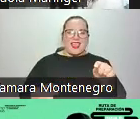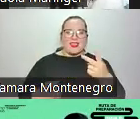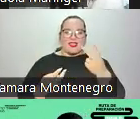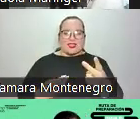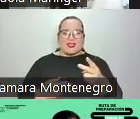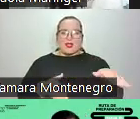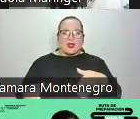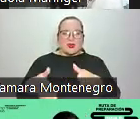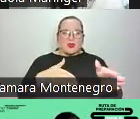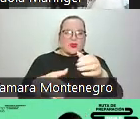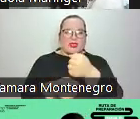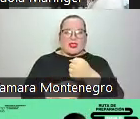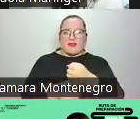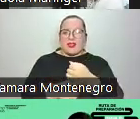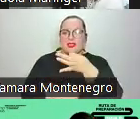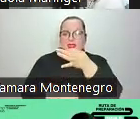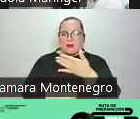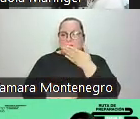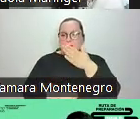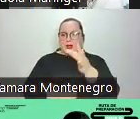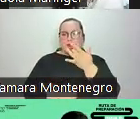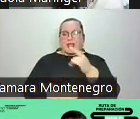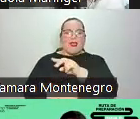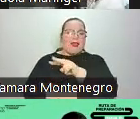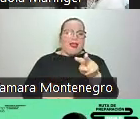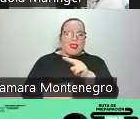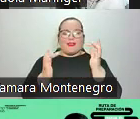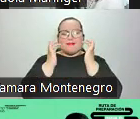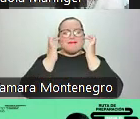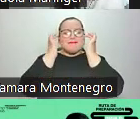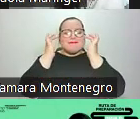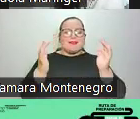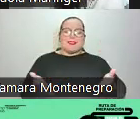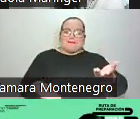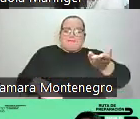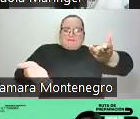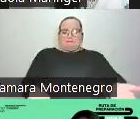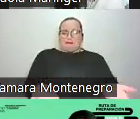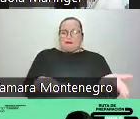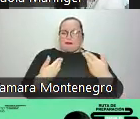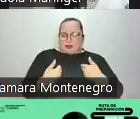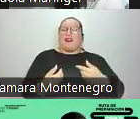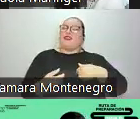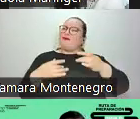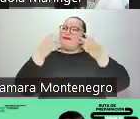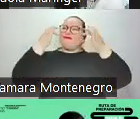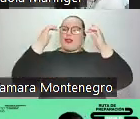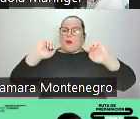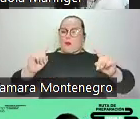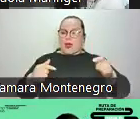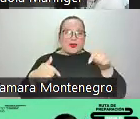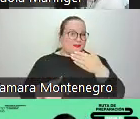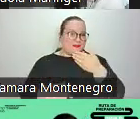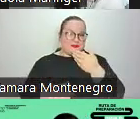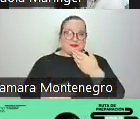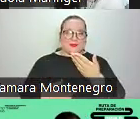hacia el trabajo. Y digo mejor porque con sus alegrías cada vez que están aquí presentes nos contagian y claramente hoy en día lo van a hacer una vez más. Principalmente quiero